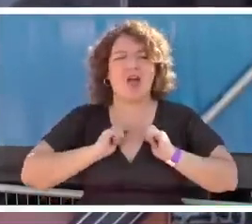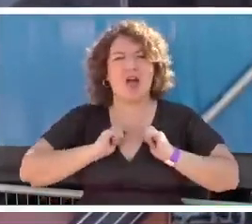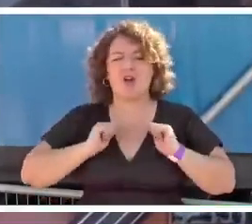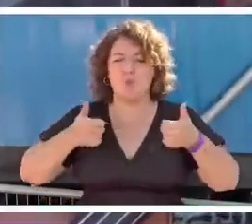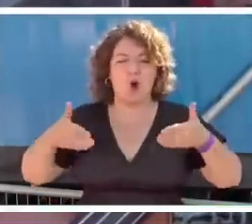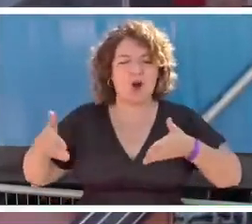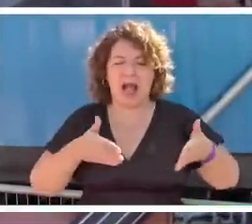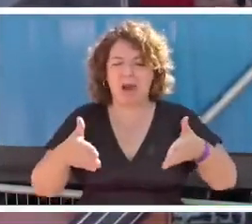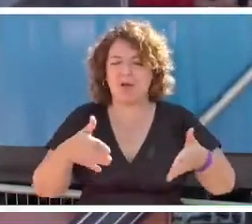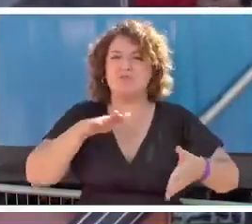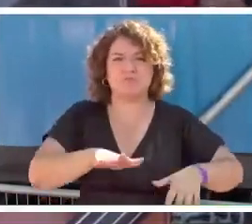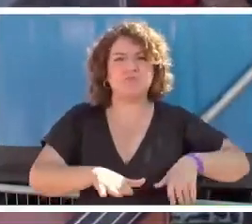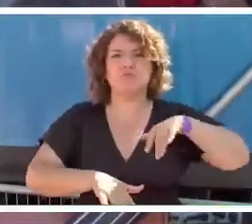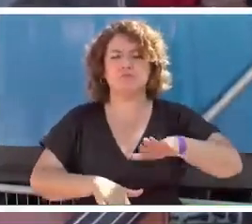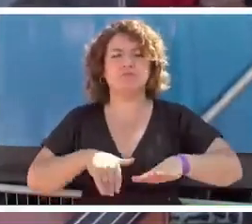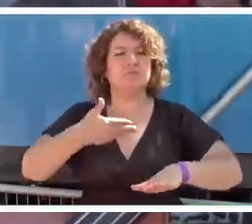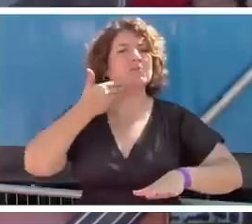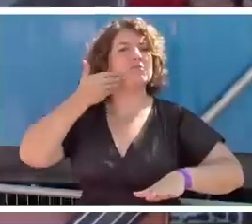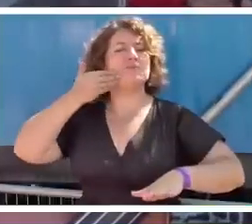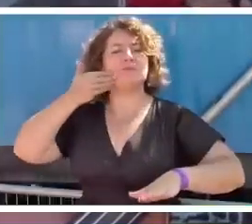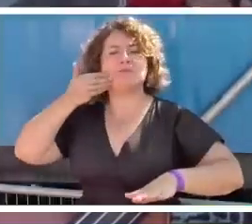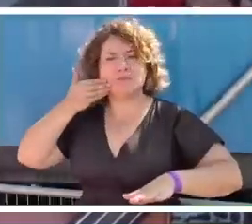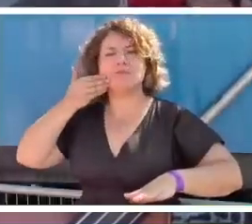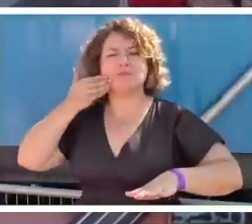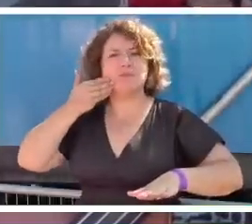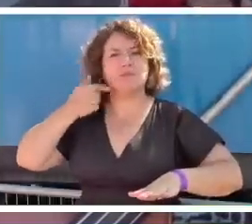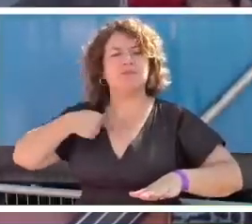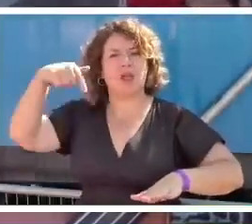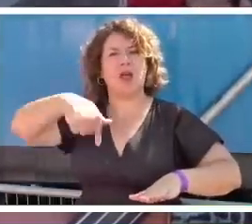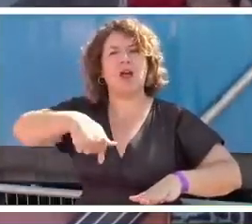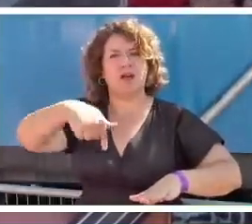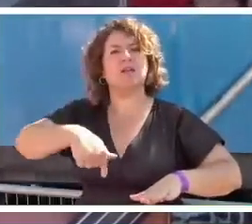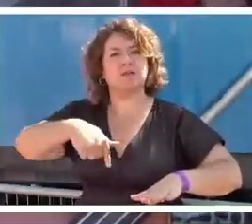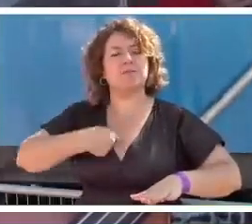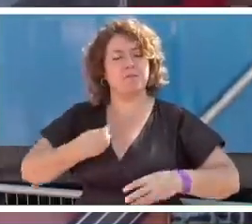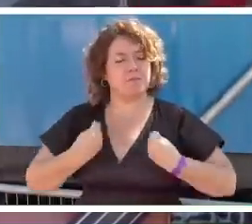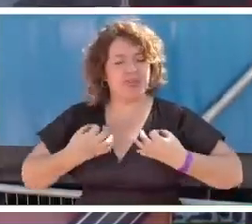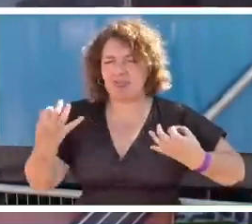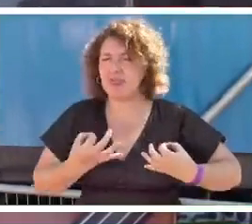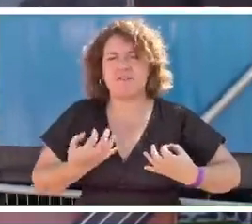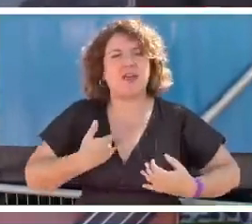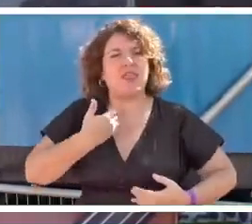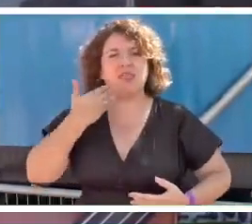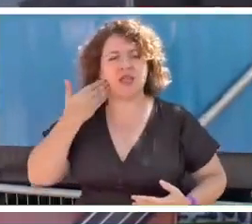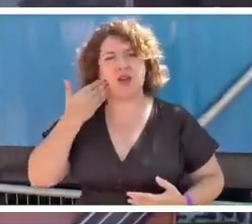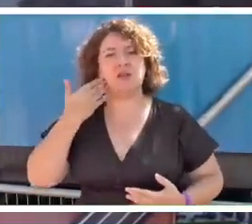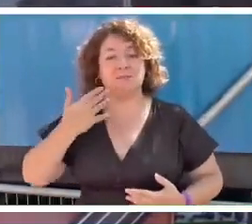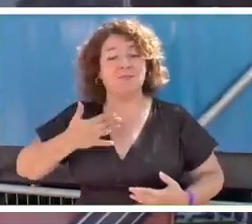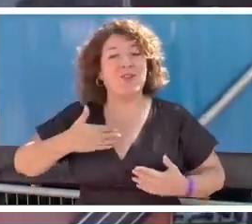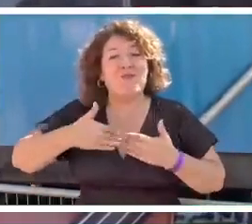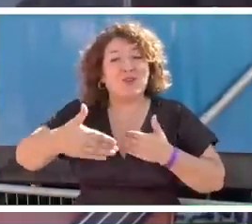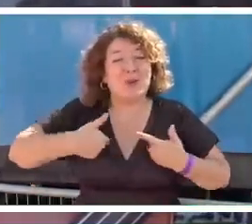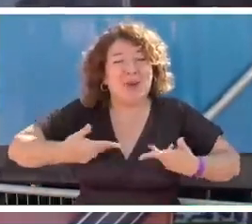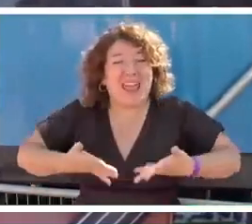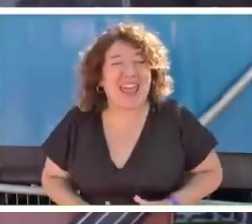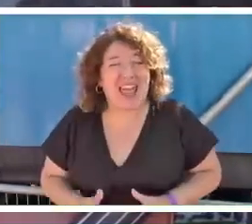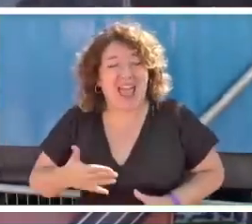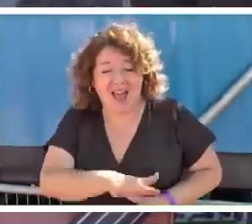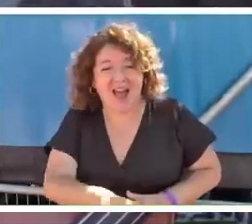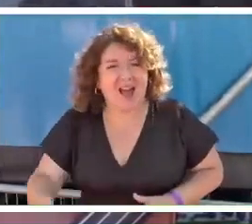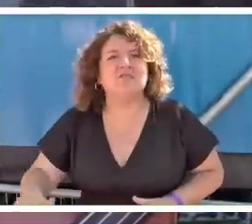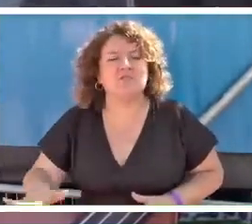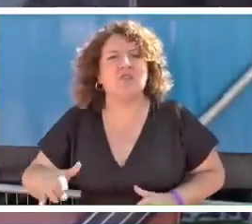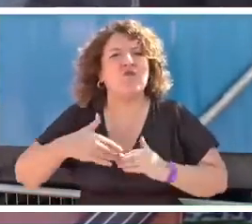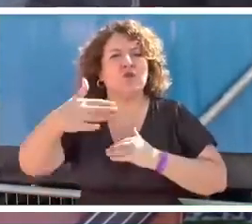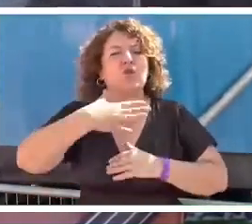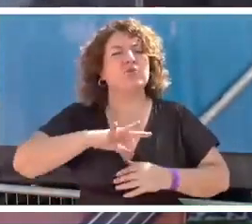con dignidad y decir que estamos aquí para tener vidas dignas, que nuestras hijas puedan vivir